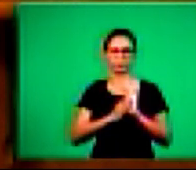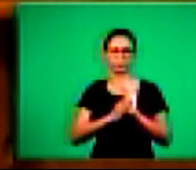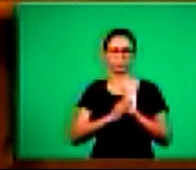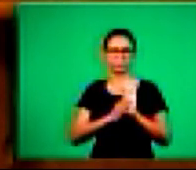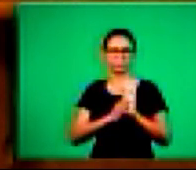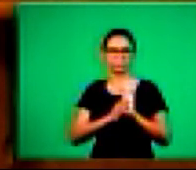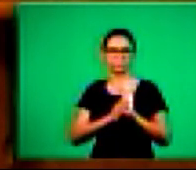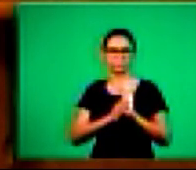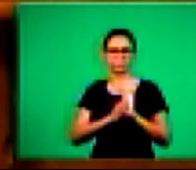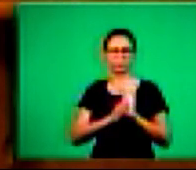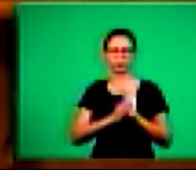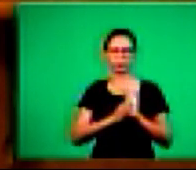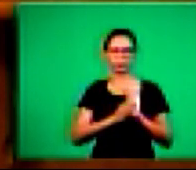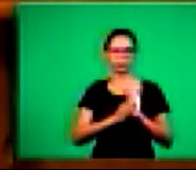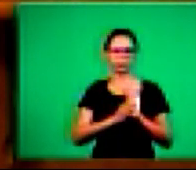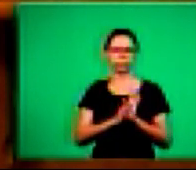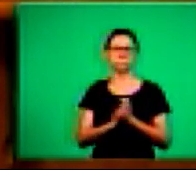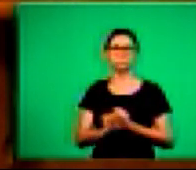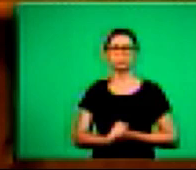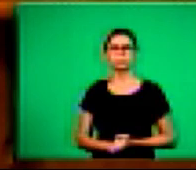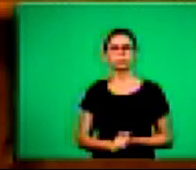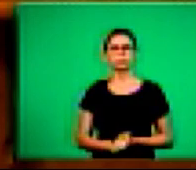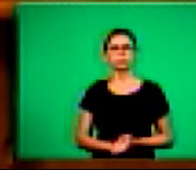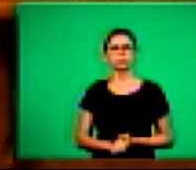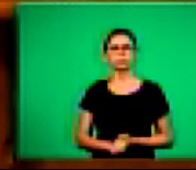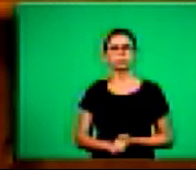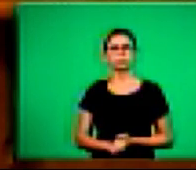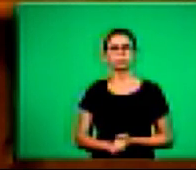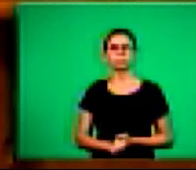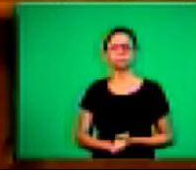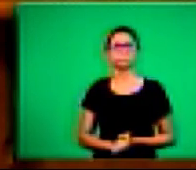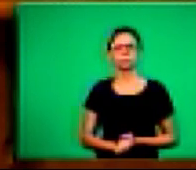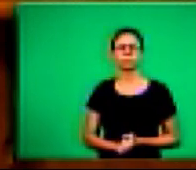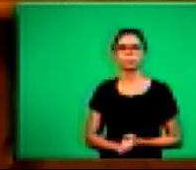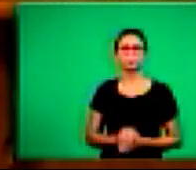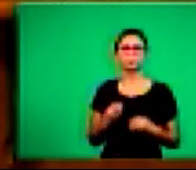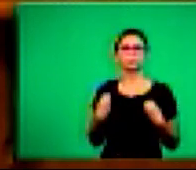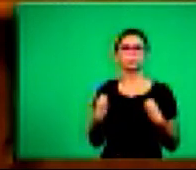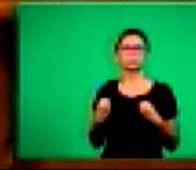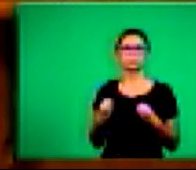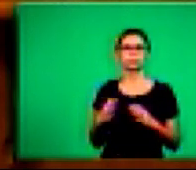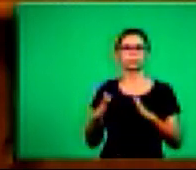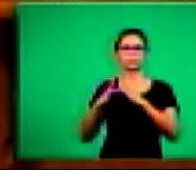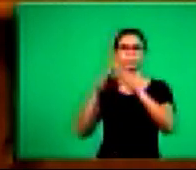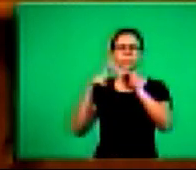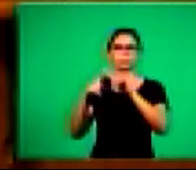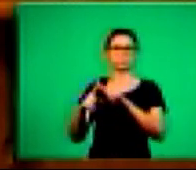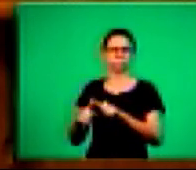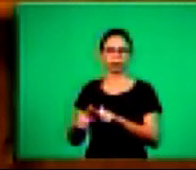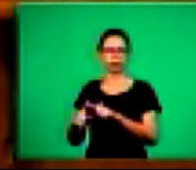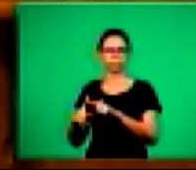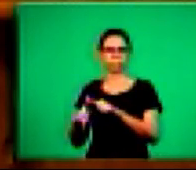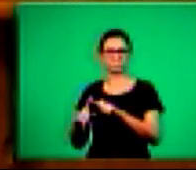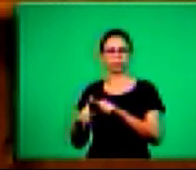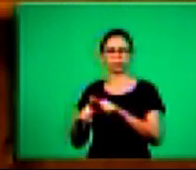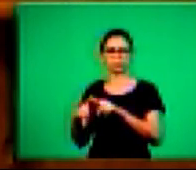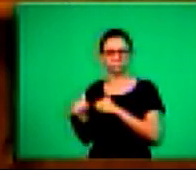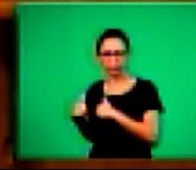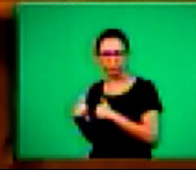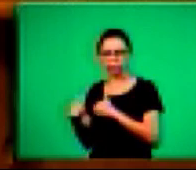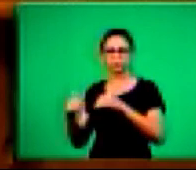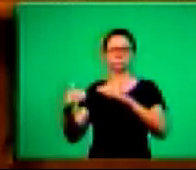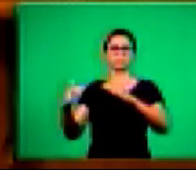derramado determinado para que la iglesia tomase su posición